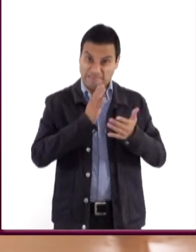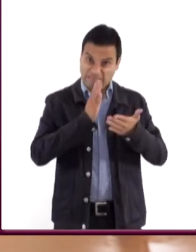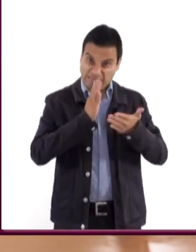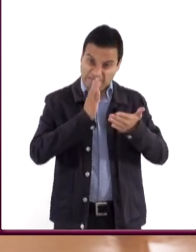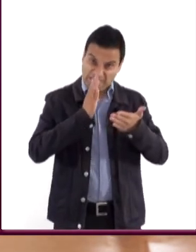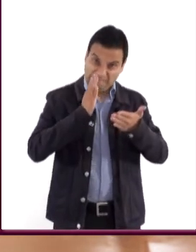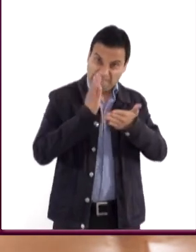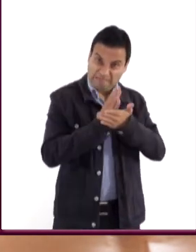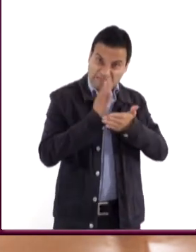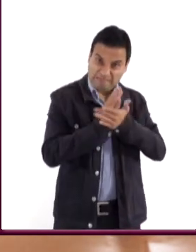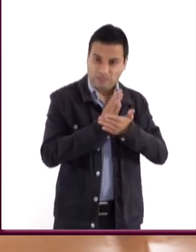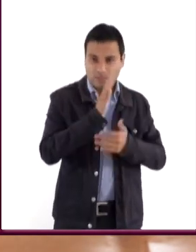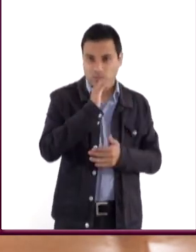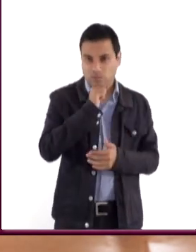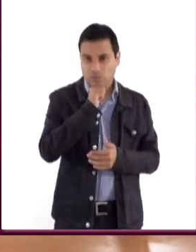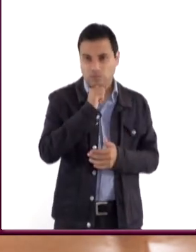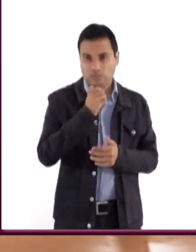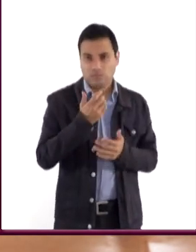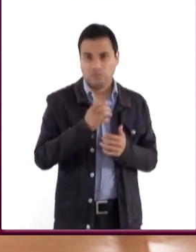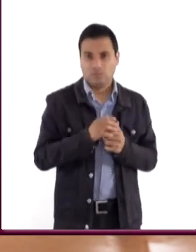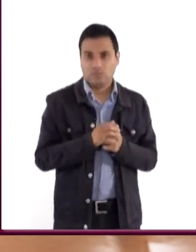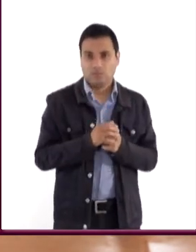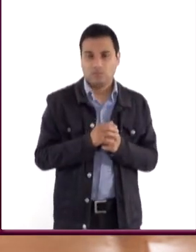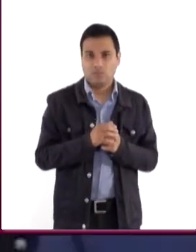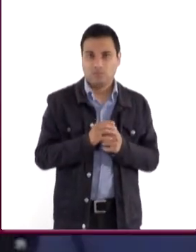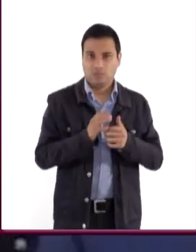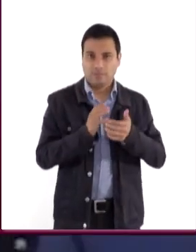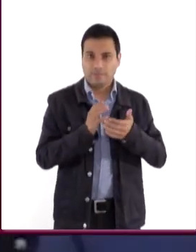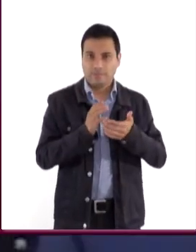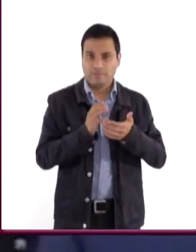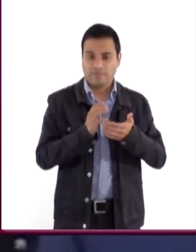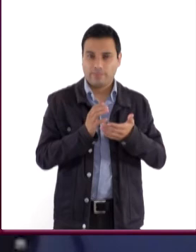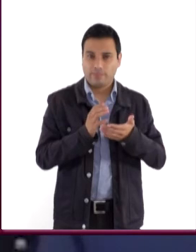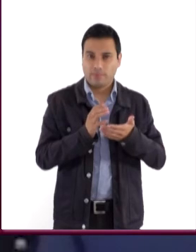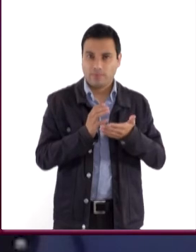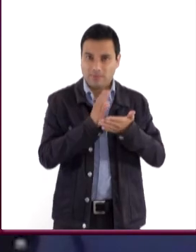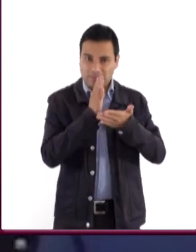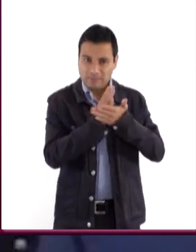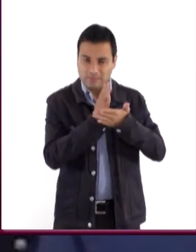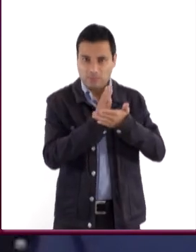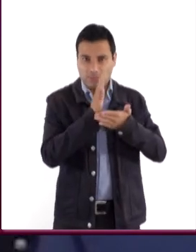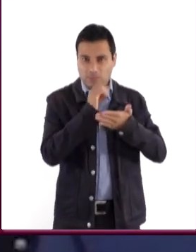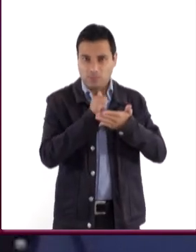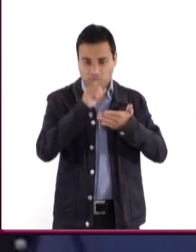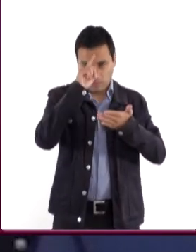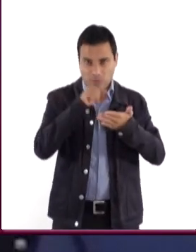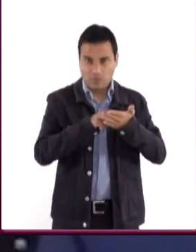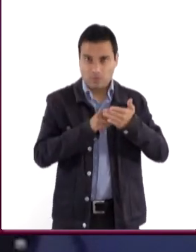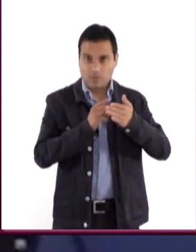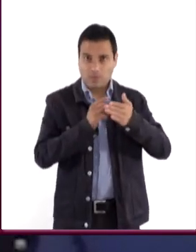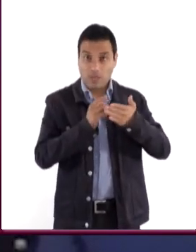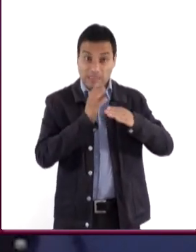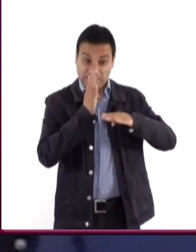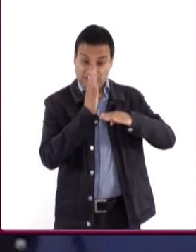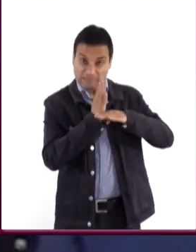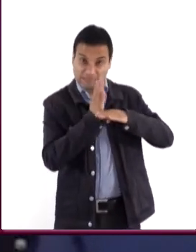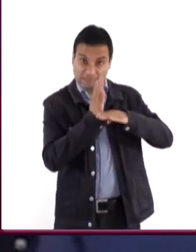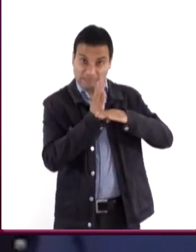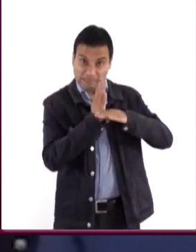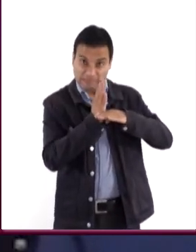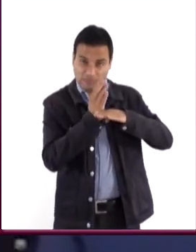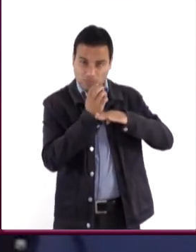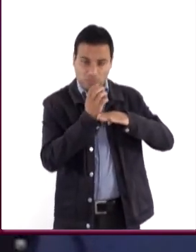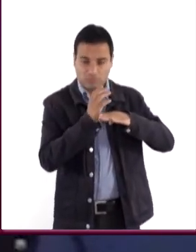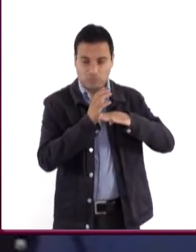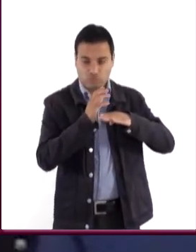la beta, es más dura. Si lo tratamos de romper así, es relativamente más sencillo. Eso quiere decir